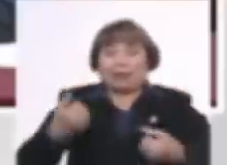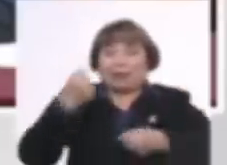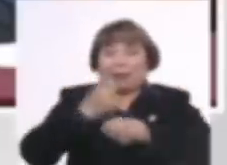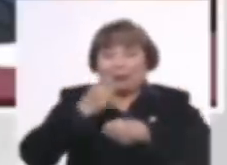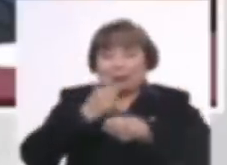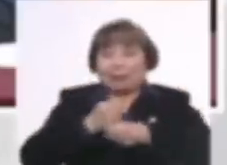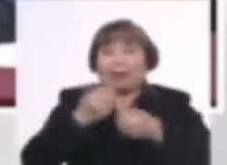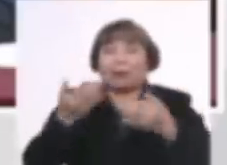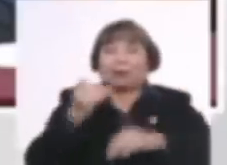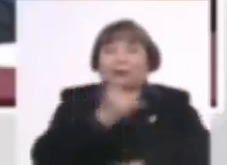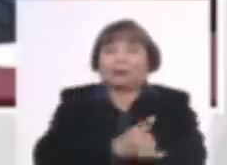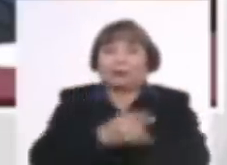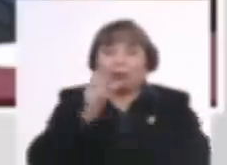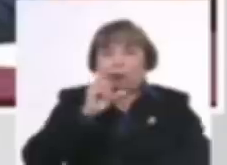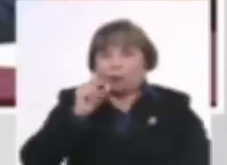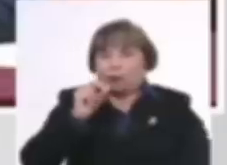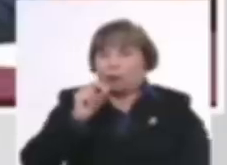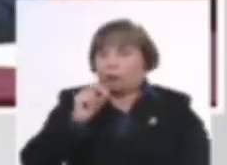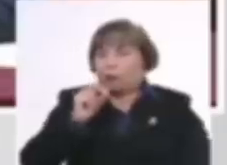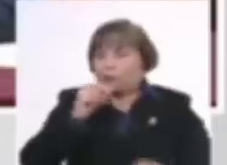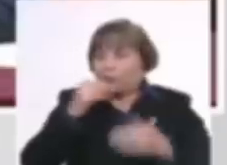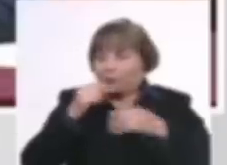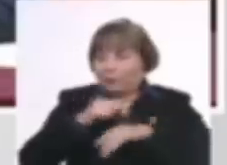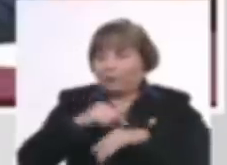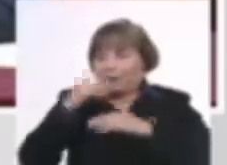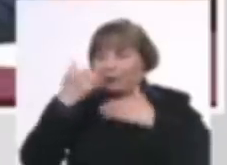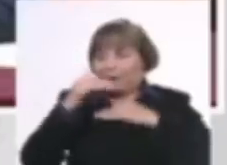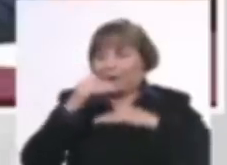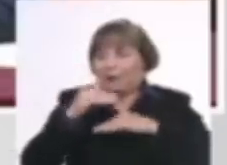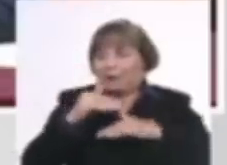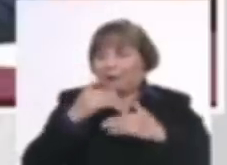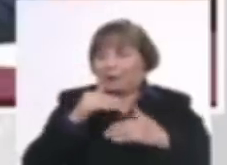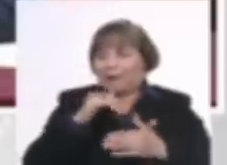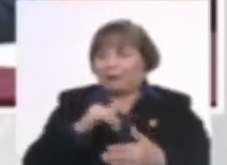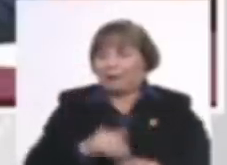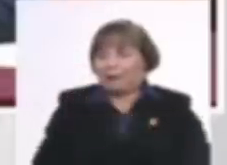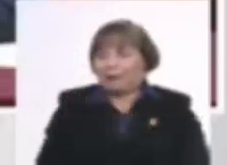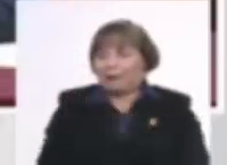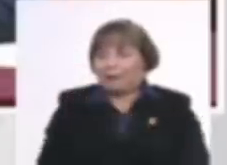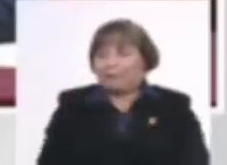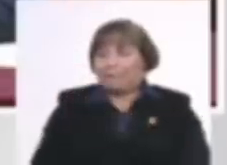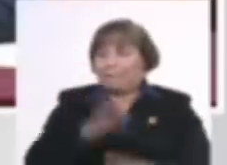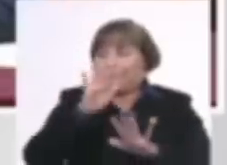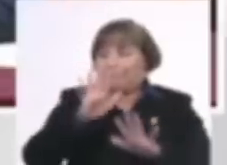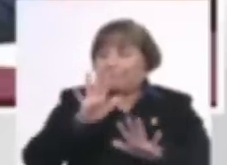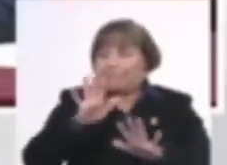labora en alguna institución, usted nos dijo que no. Temporalmente, pero, le he dicho, okay, esto, señor. Ya, pero